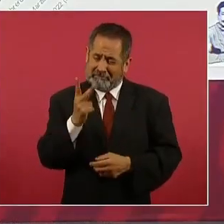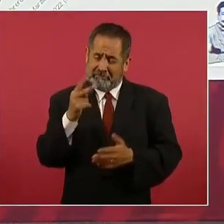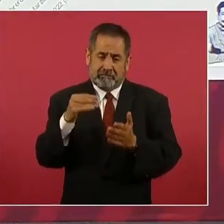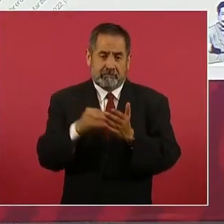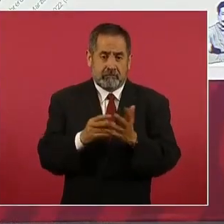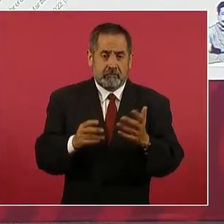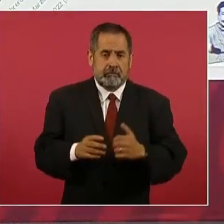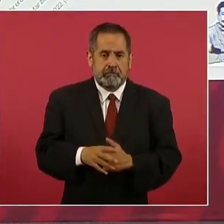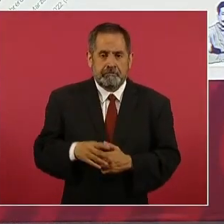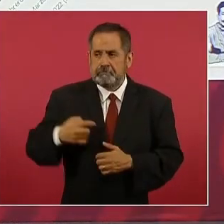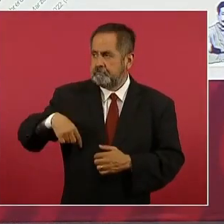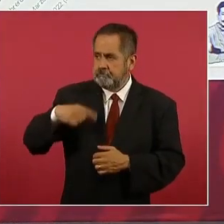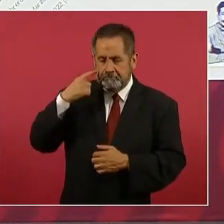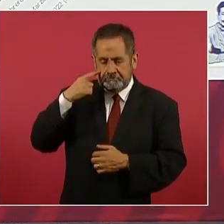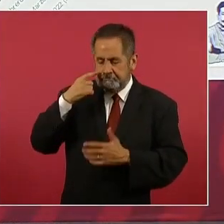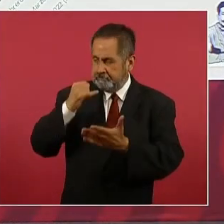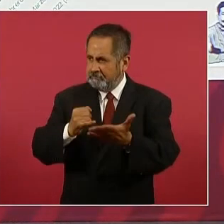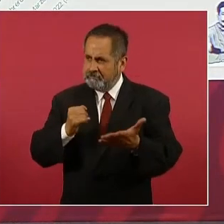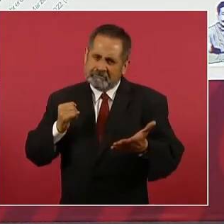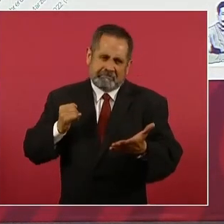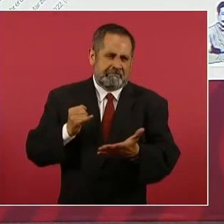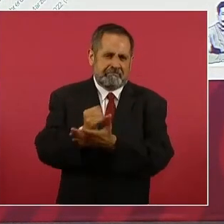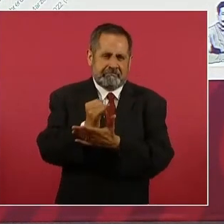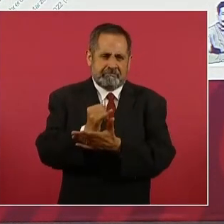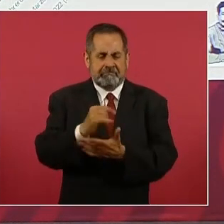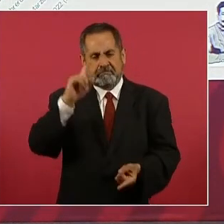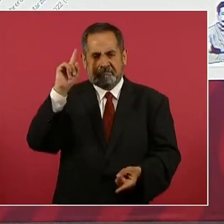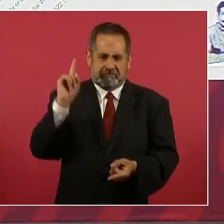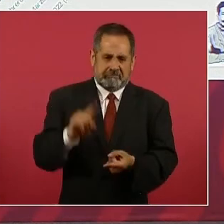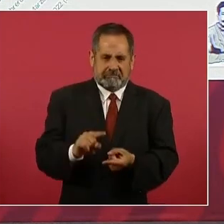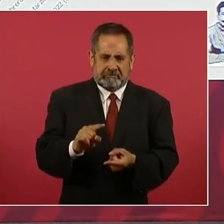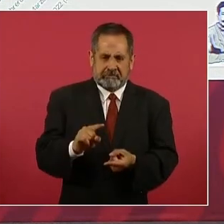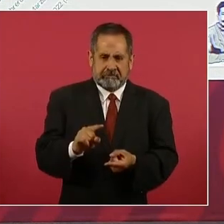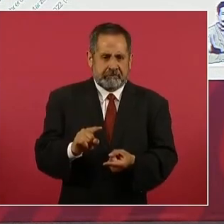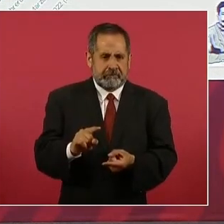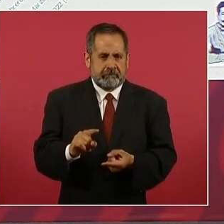Cuando tomamos la decisión, fue este día.